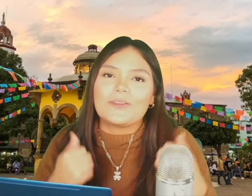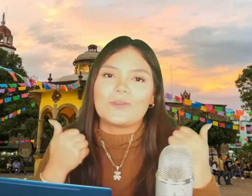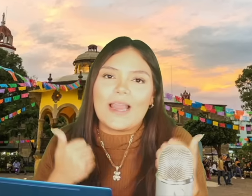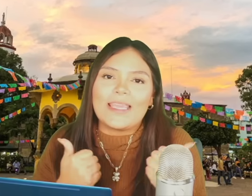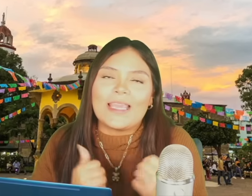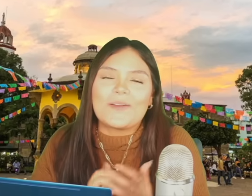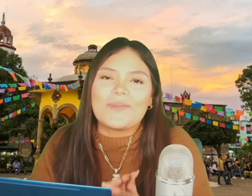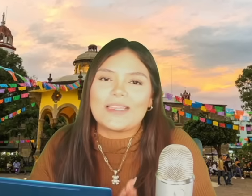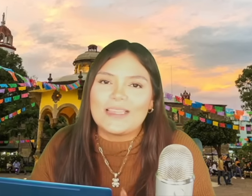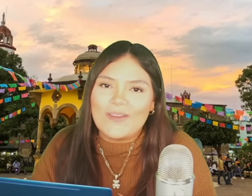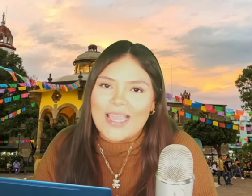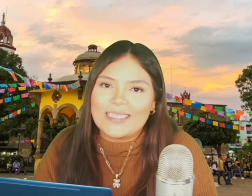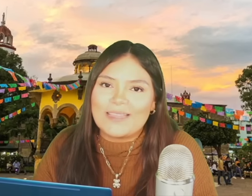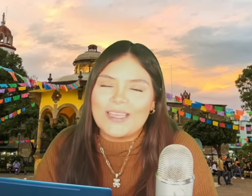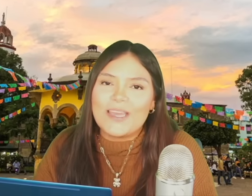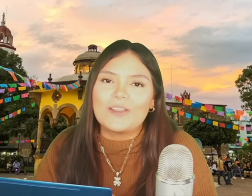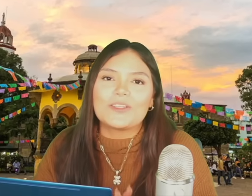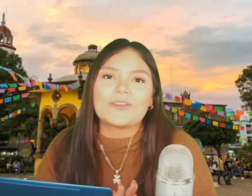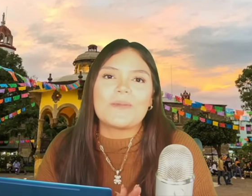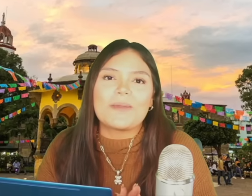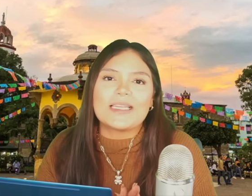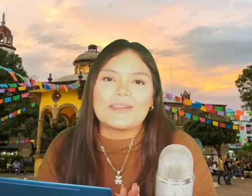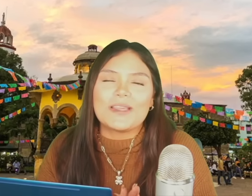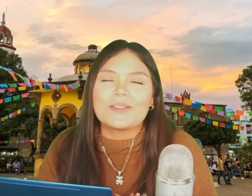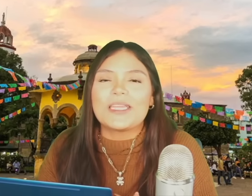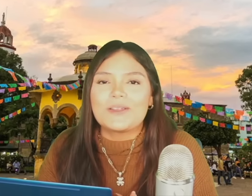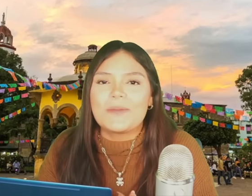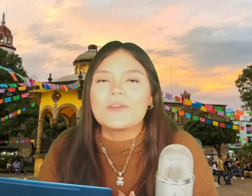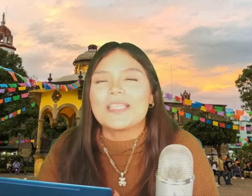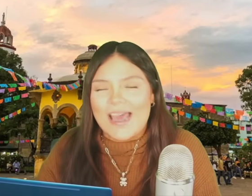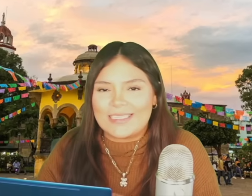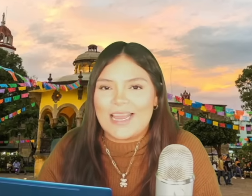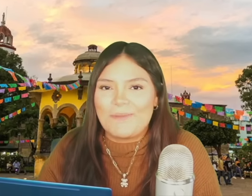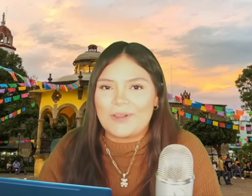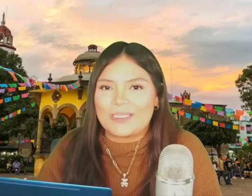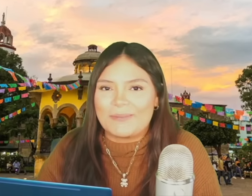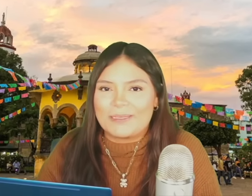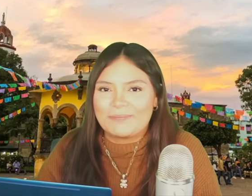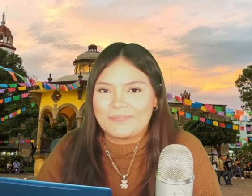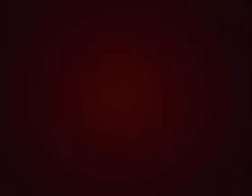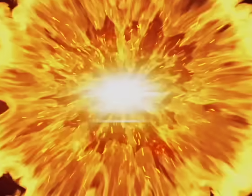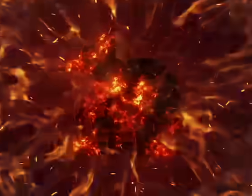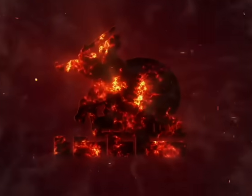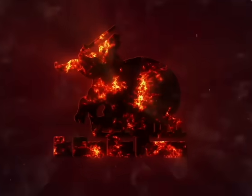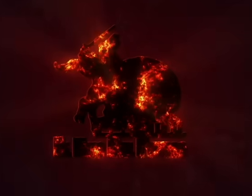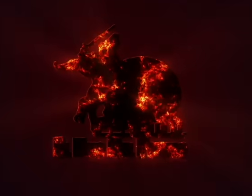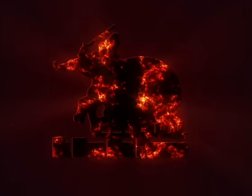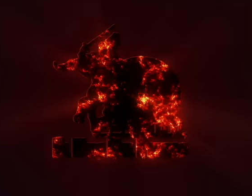dejando tu like y compartiendo este video. Yo soy Pamela Ceballos y nos vemos hasta la próxima.